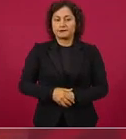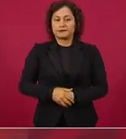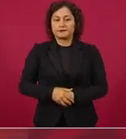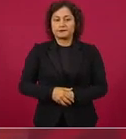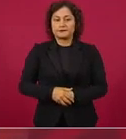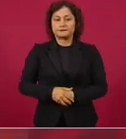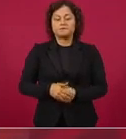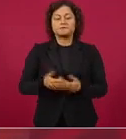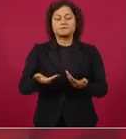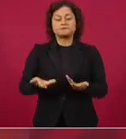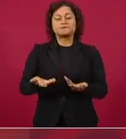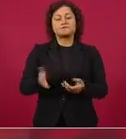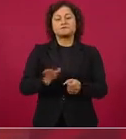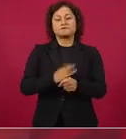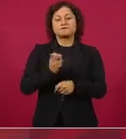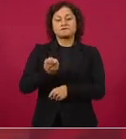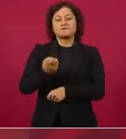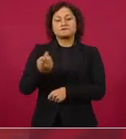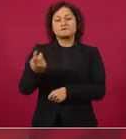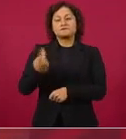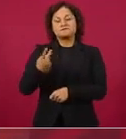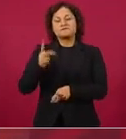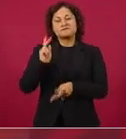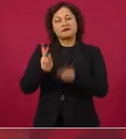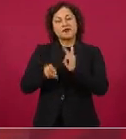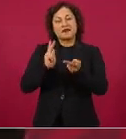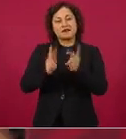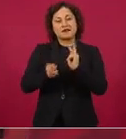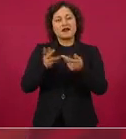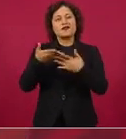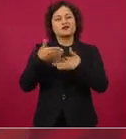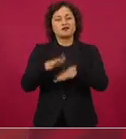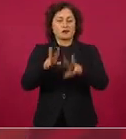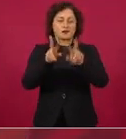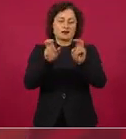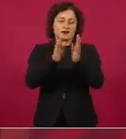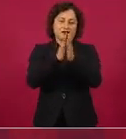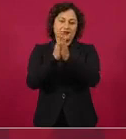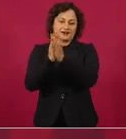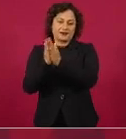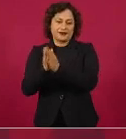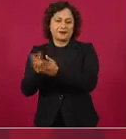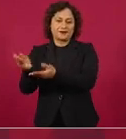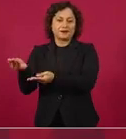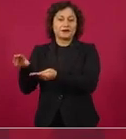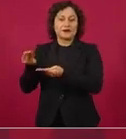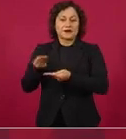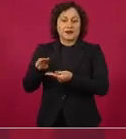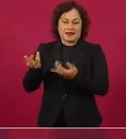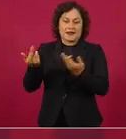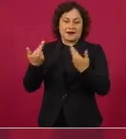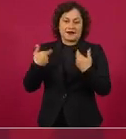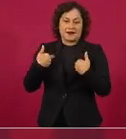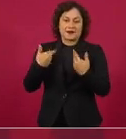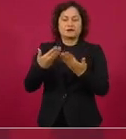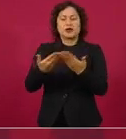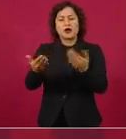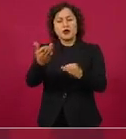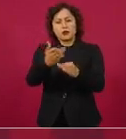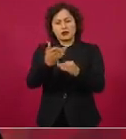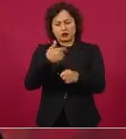Y estamos platicando sobre los libros, y me trae libros de regalo. Ahora estoy leyendo